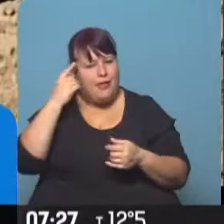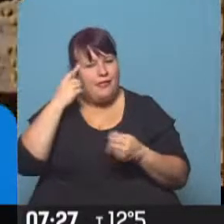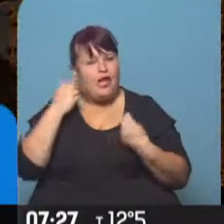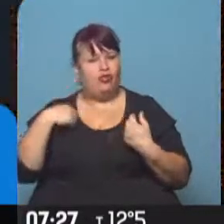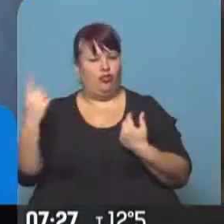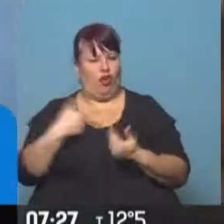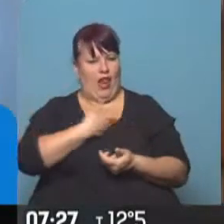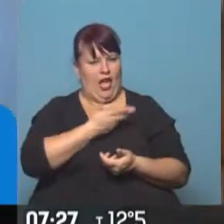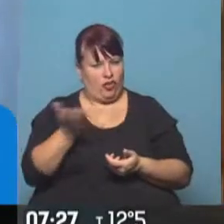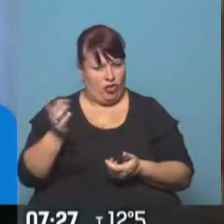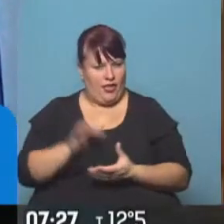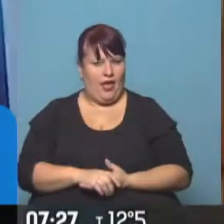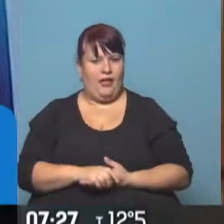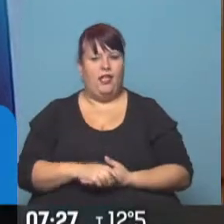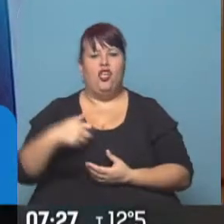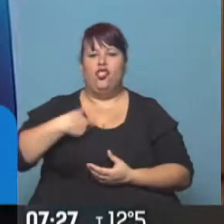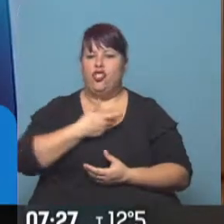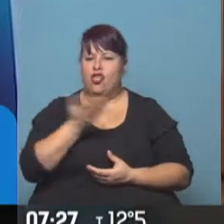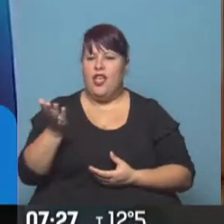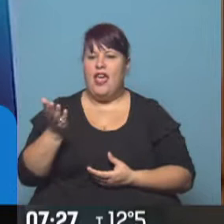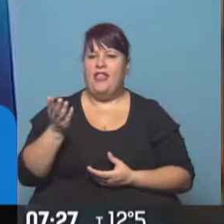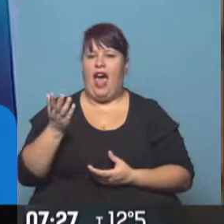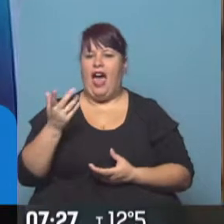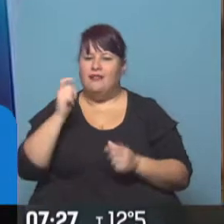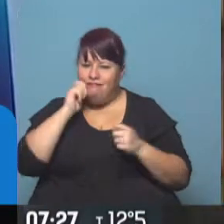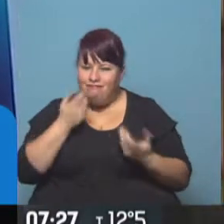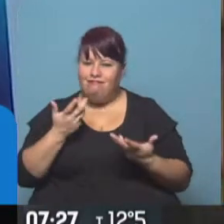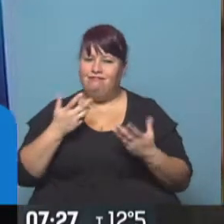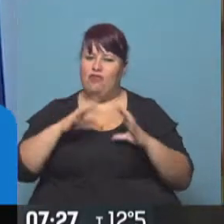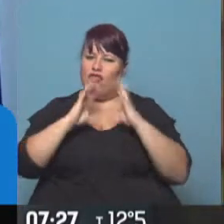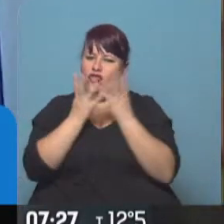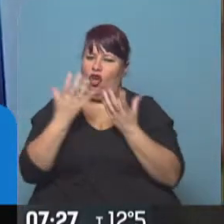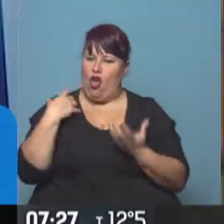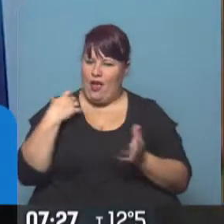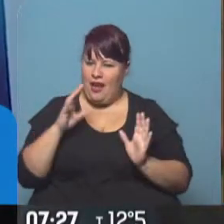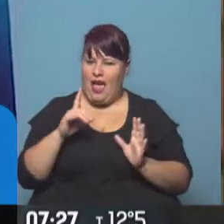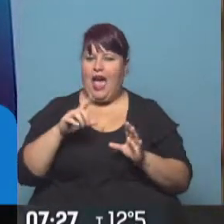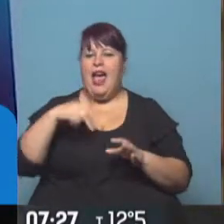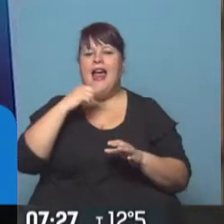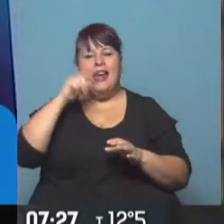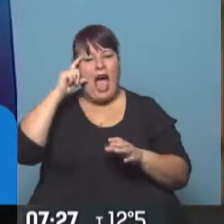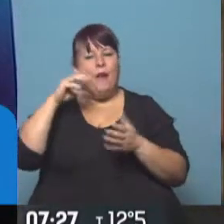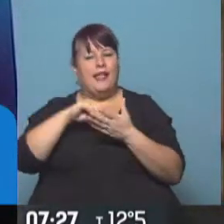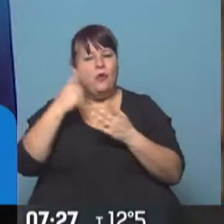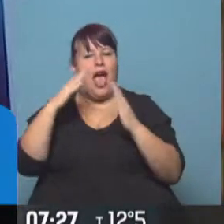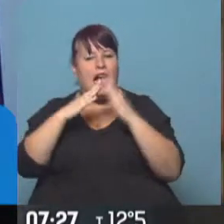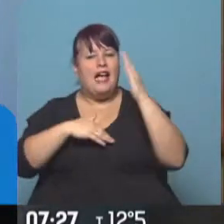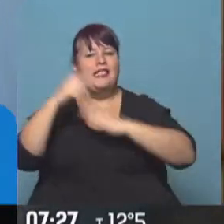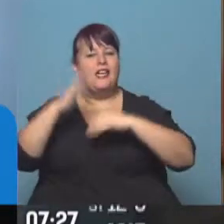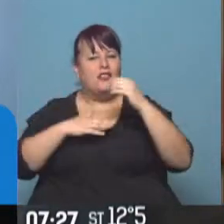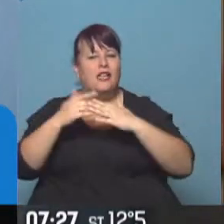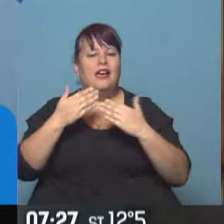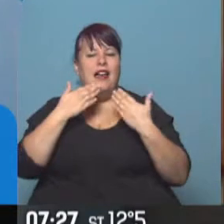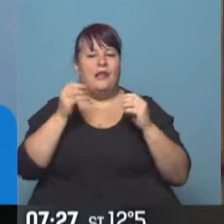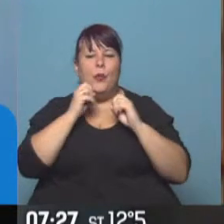como sociedad, una sociedad mucho más amorosa y abarcativa. Nave Tierra, a través de una casa que se construyó